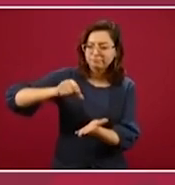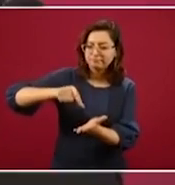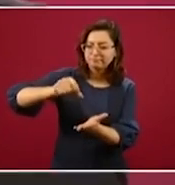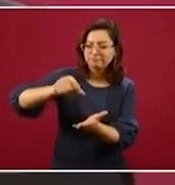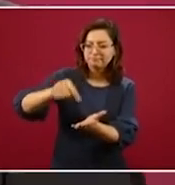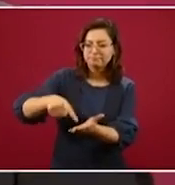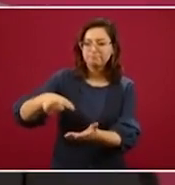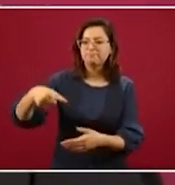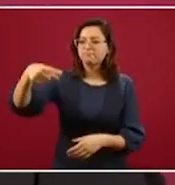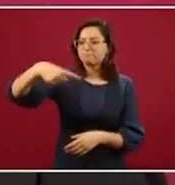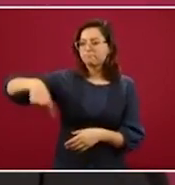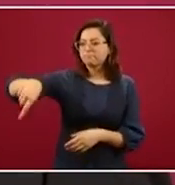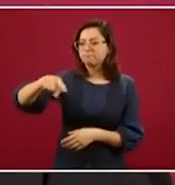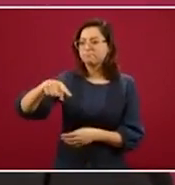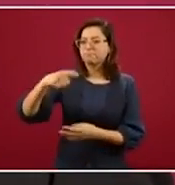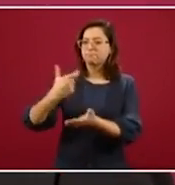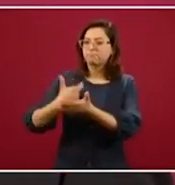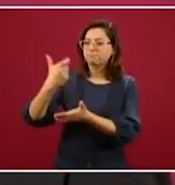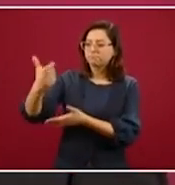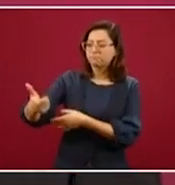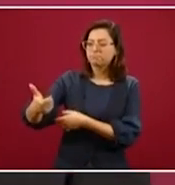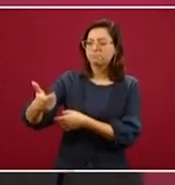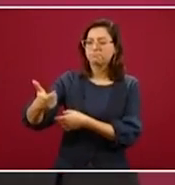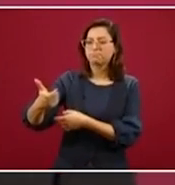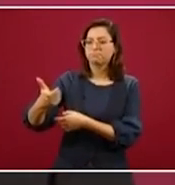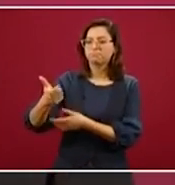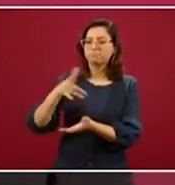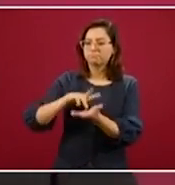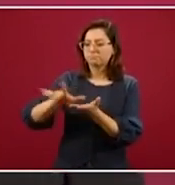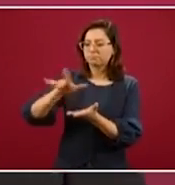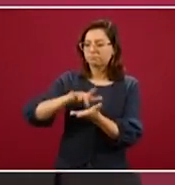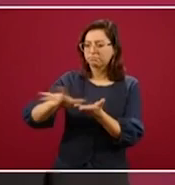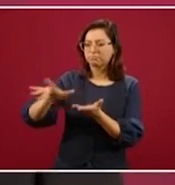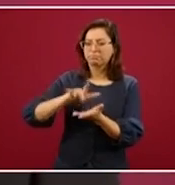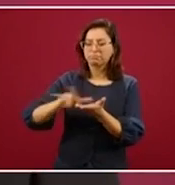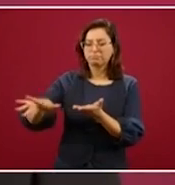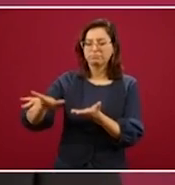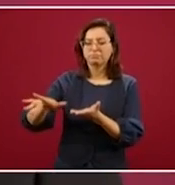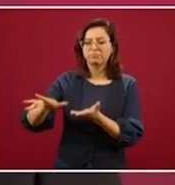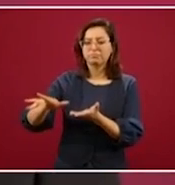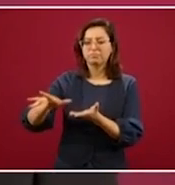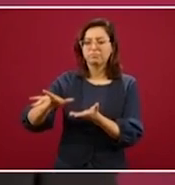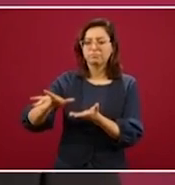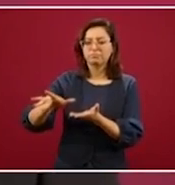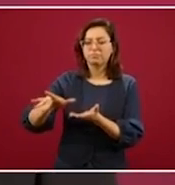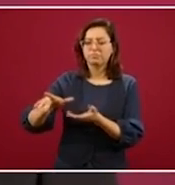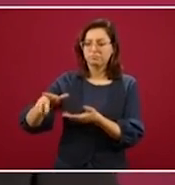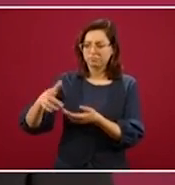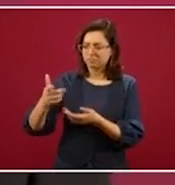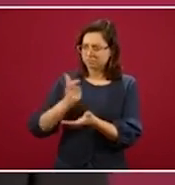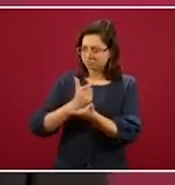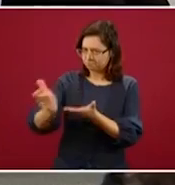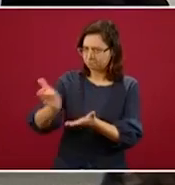que están recibiendo un apoyo, un jornal, para